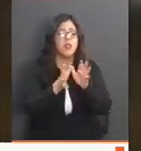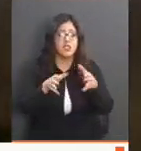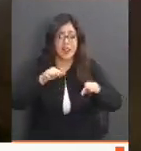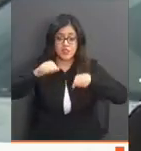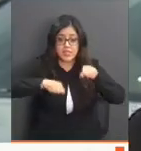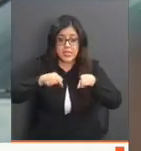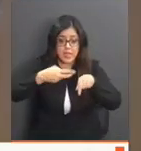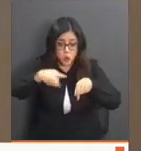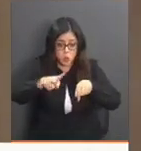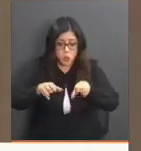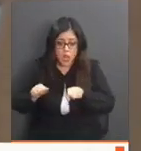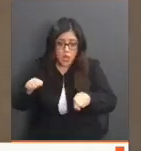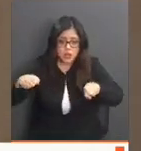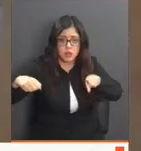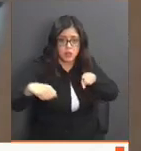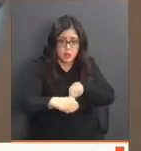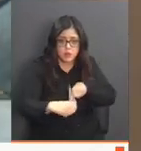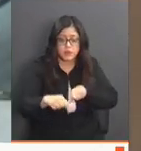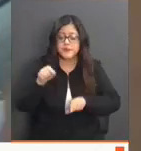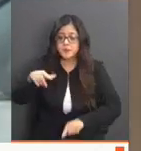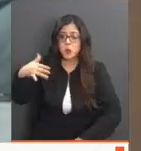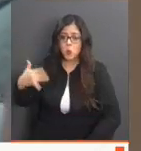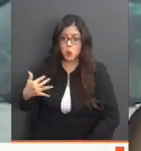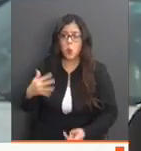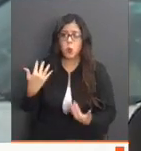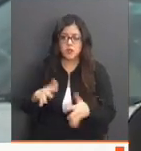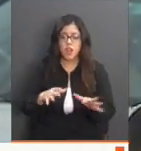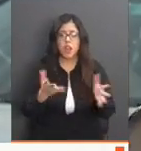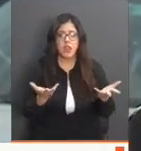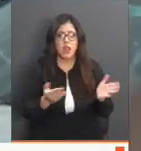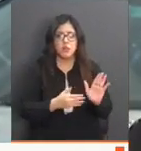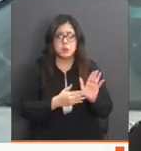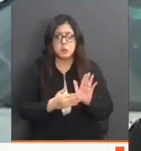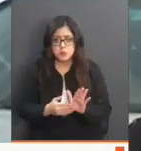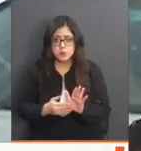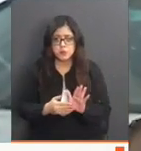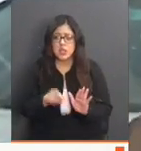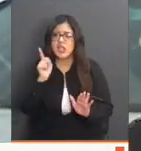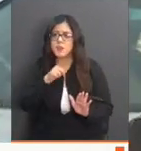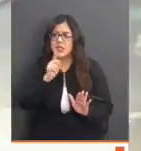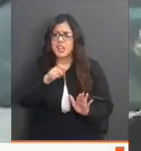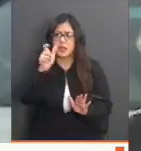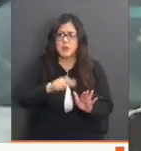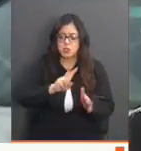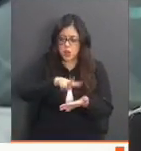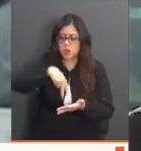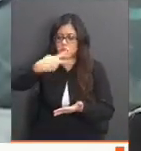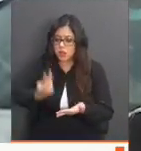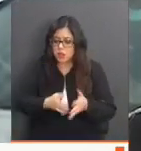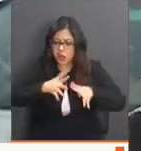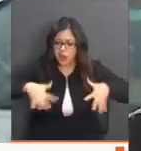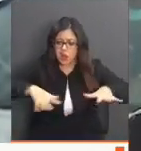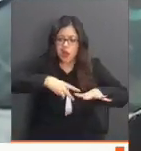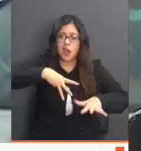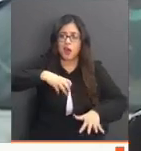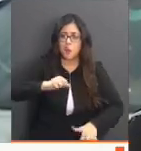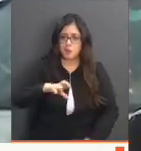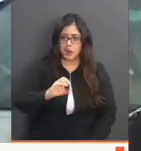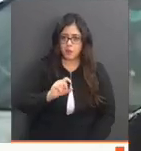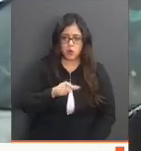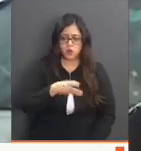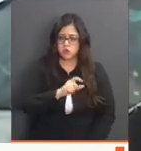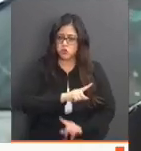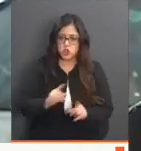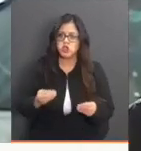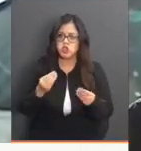de vuelta la bicicleta. Lo importante es que ya hubo una versión el día de ayer, se desmintió que haya caído el río del Mapocho, digamos, y